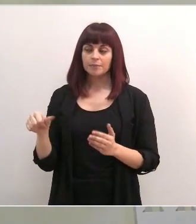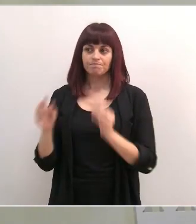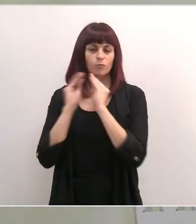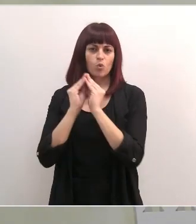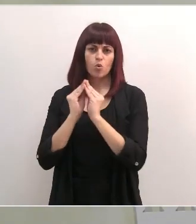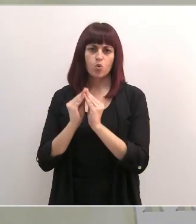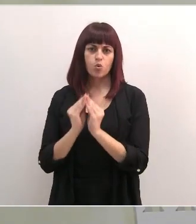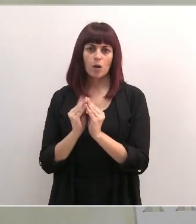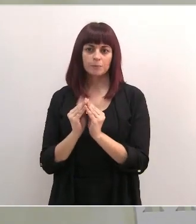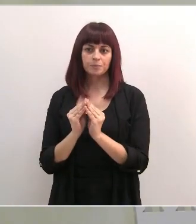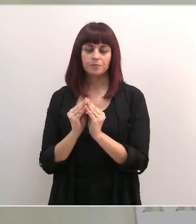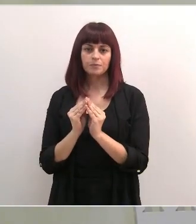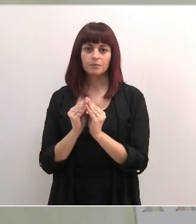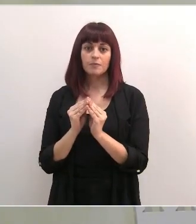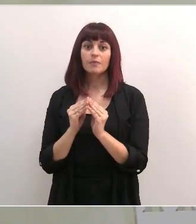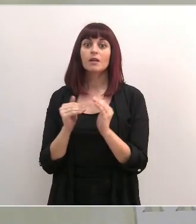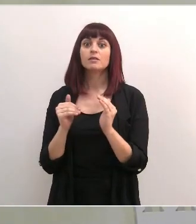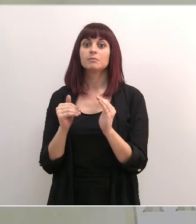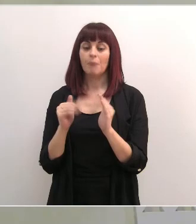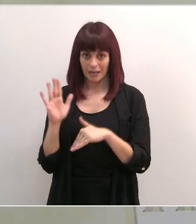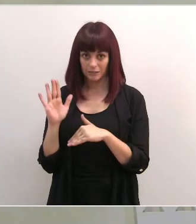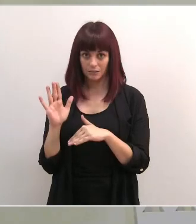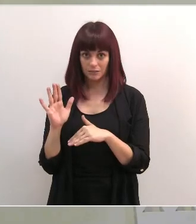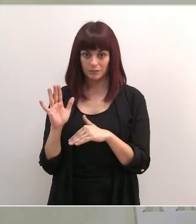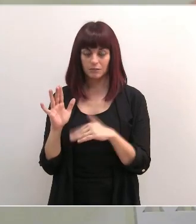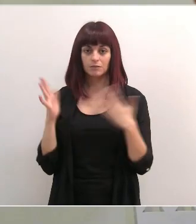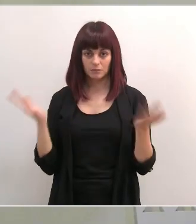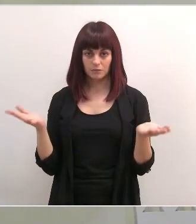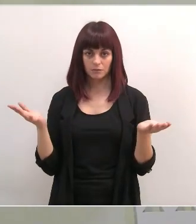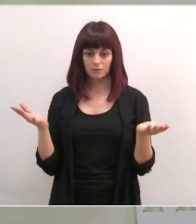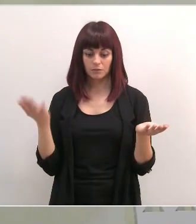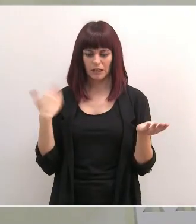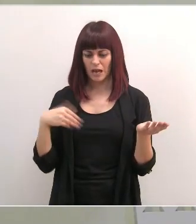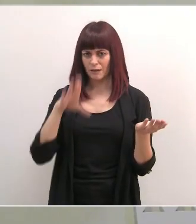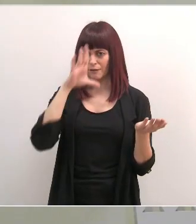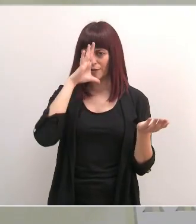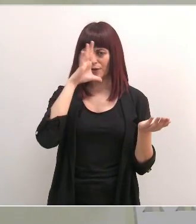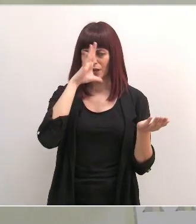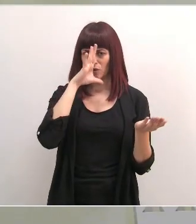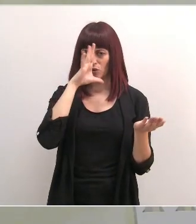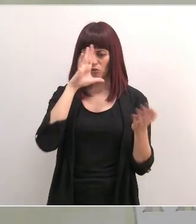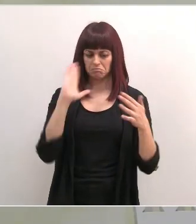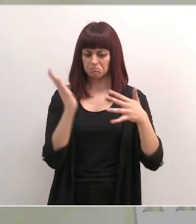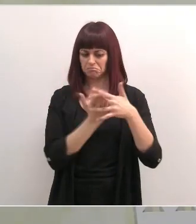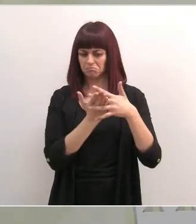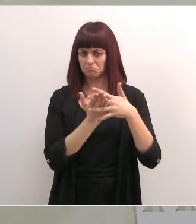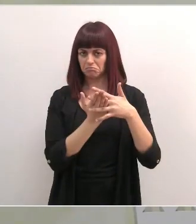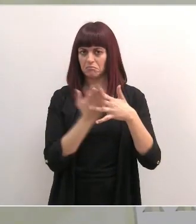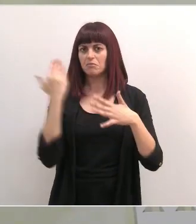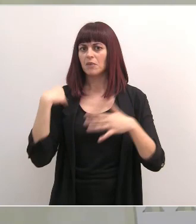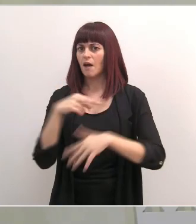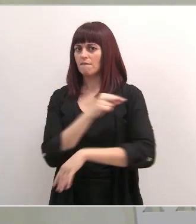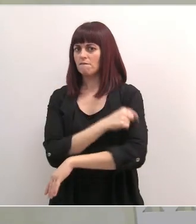producir más y vamos a tener más acceso a esas vacunas, y que luego a mediados de febrero vamos a tener probablemente ya la